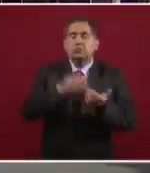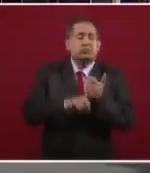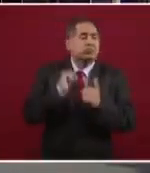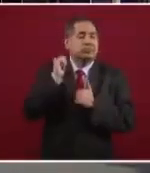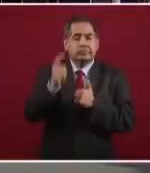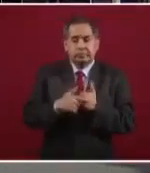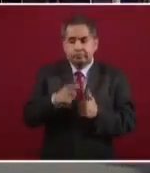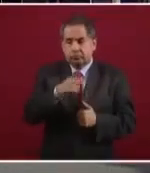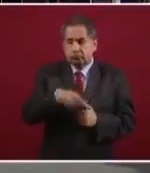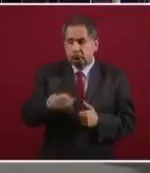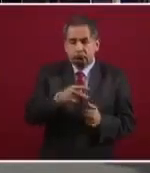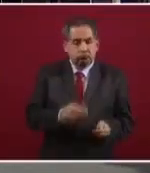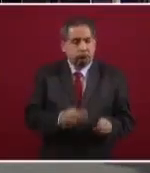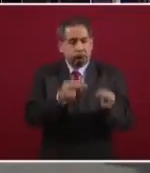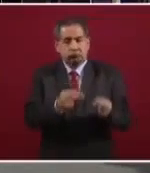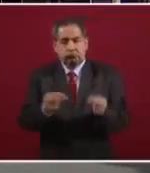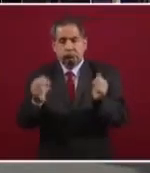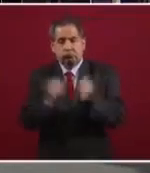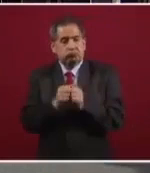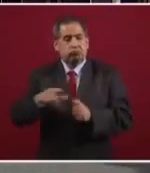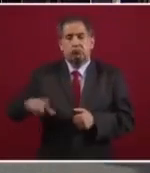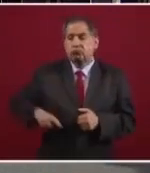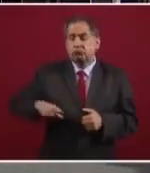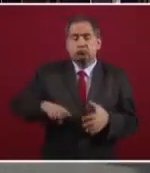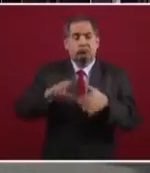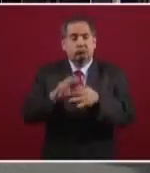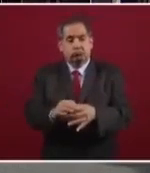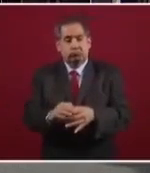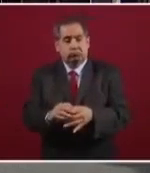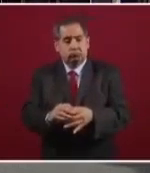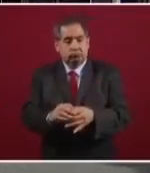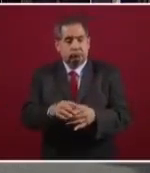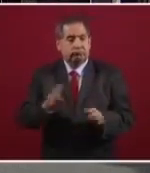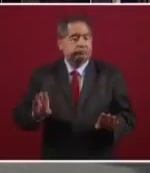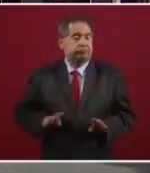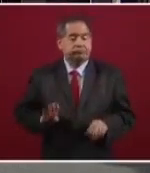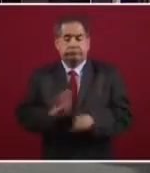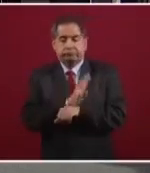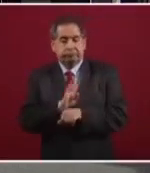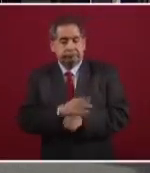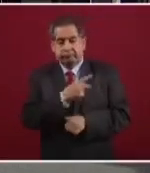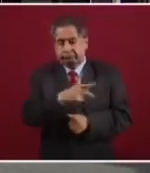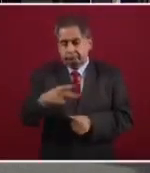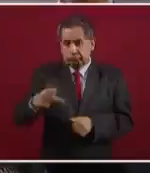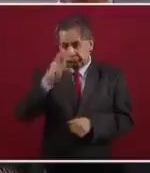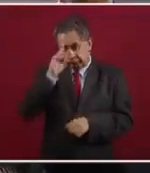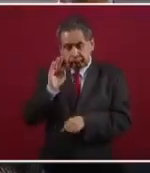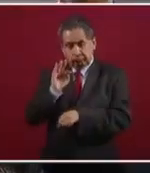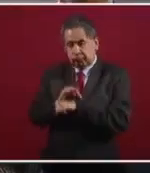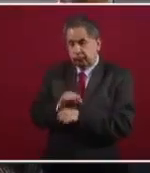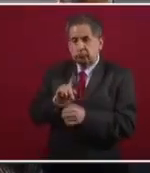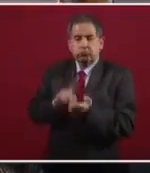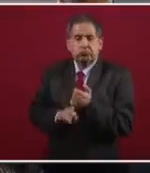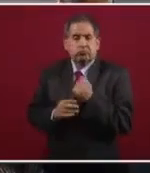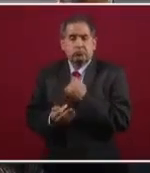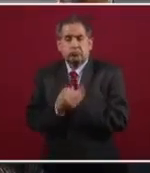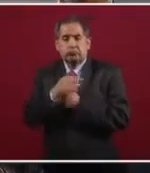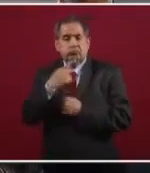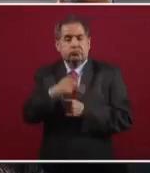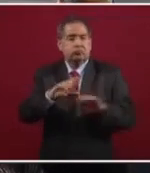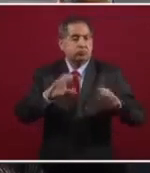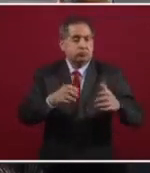cabo negocios con el gobierno en su beneficio o a favor de